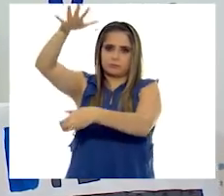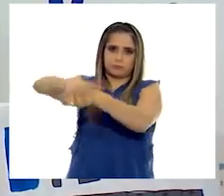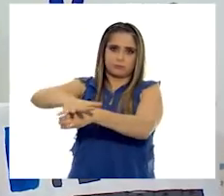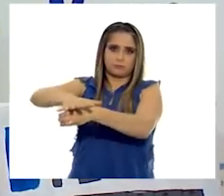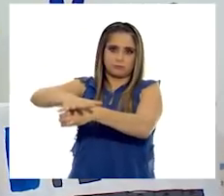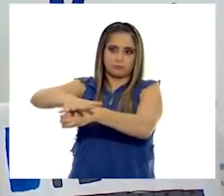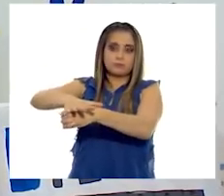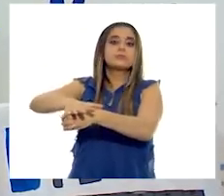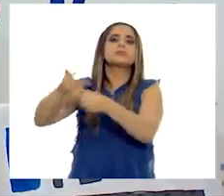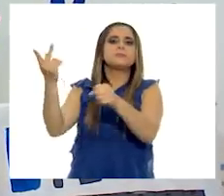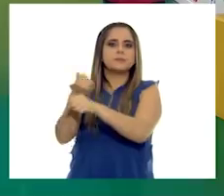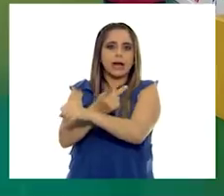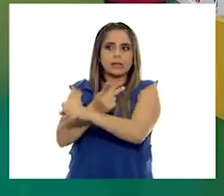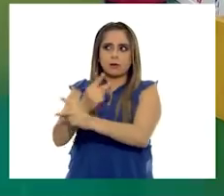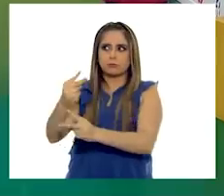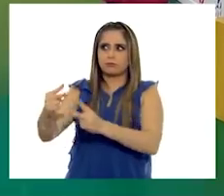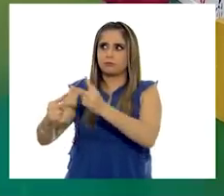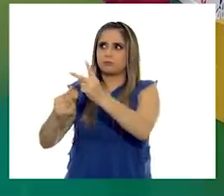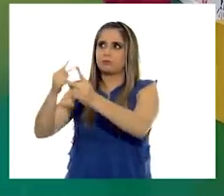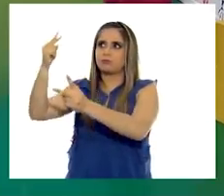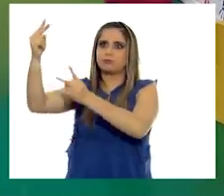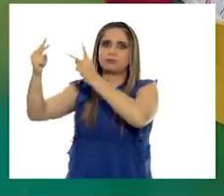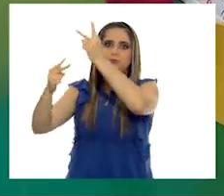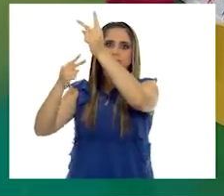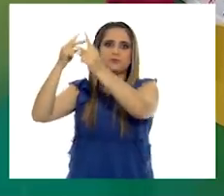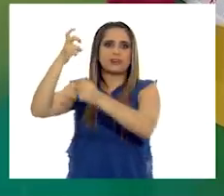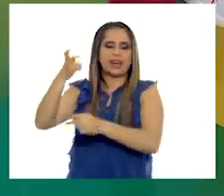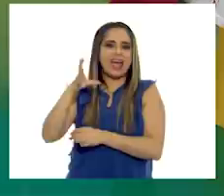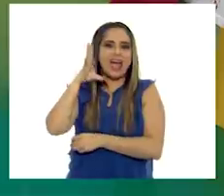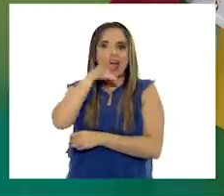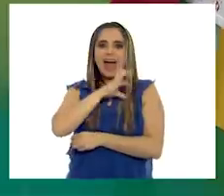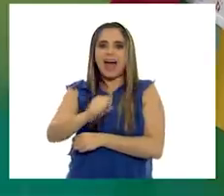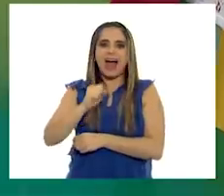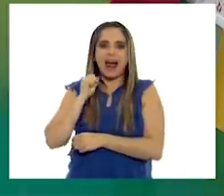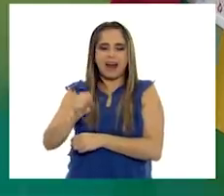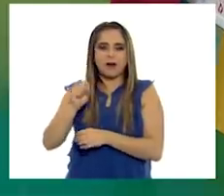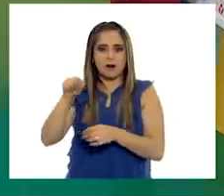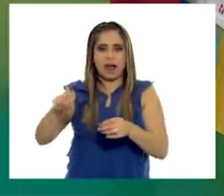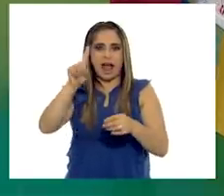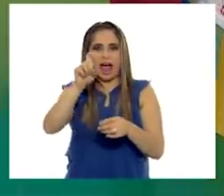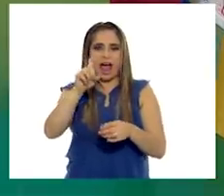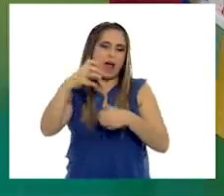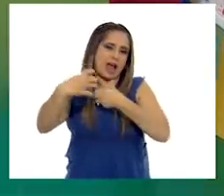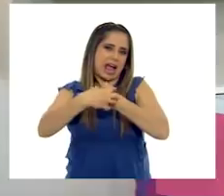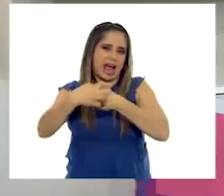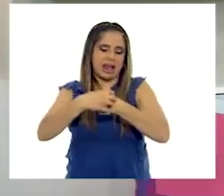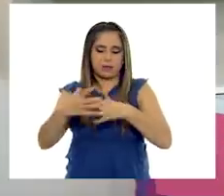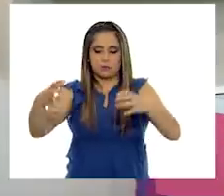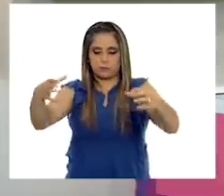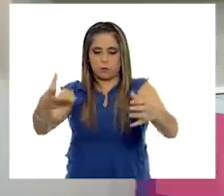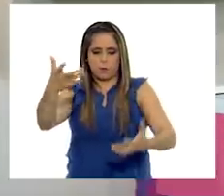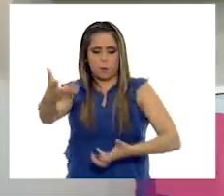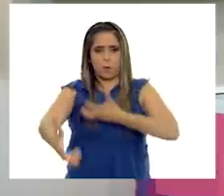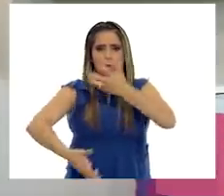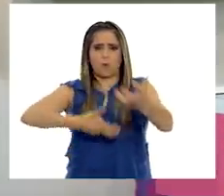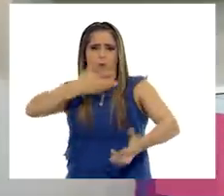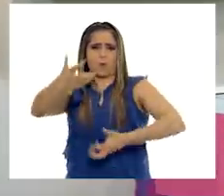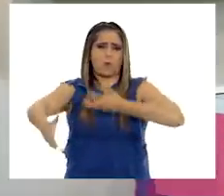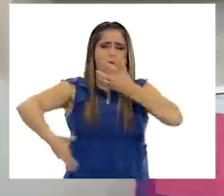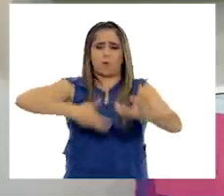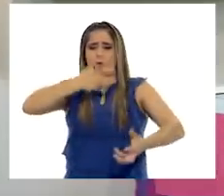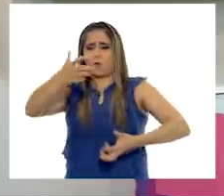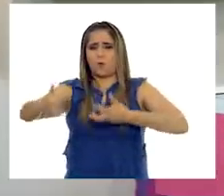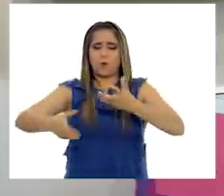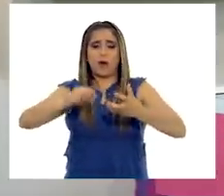el vapor. Le estamos dando un aumento de temperatura al agua o al caldo y algo está pasando adentro de la olla.